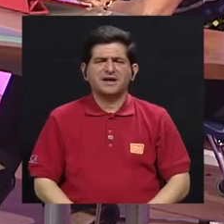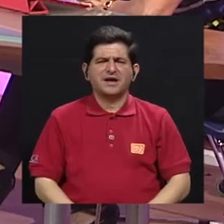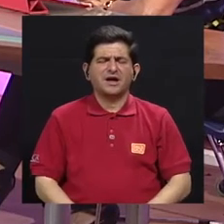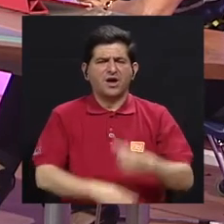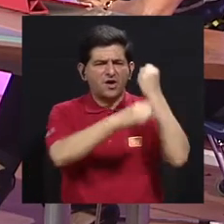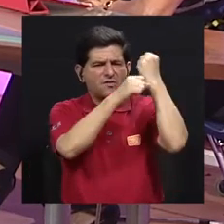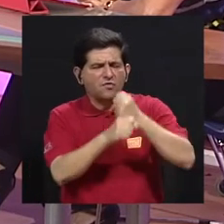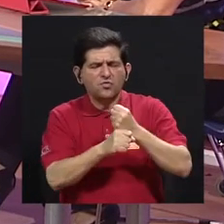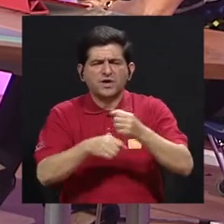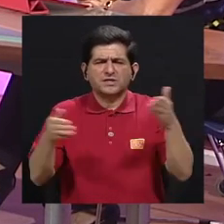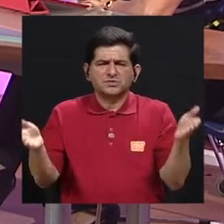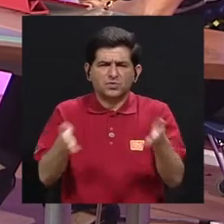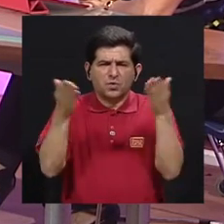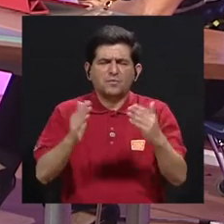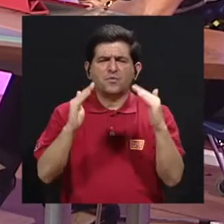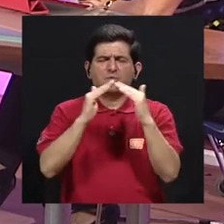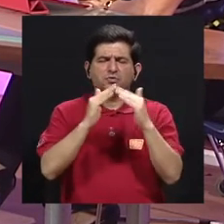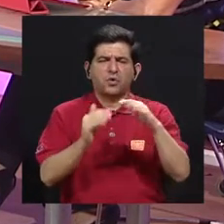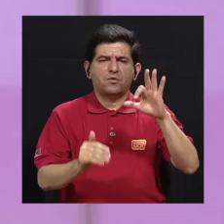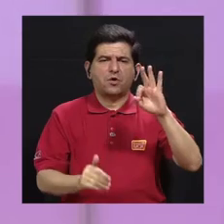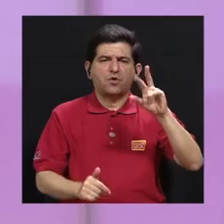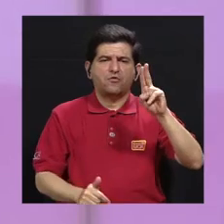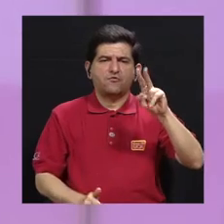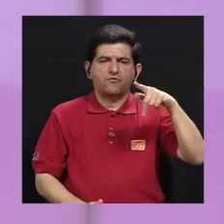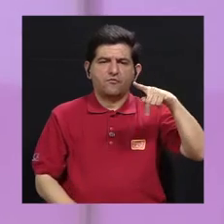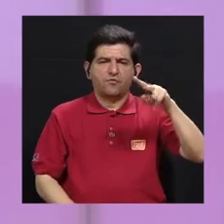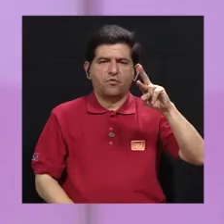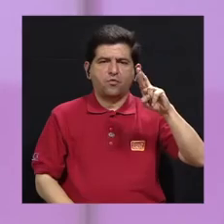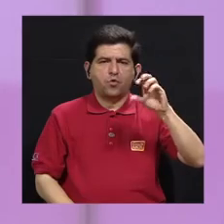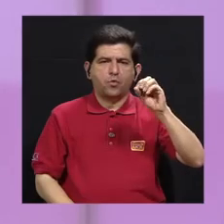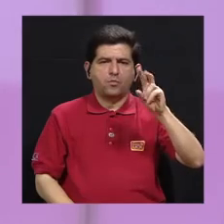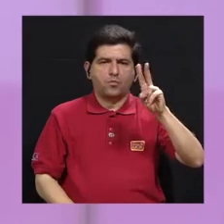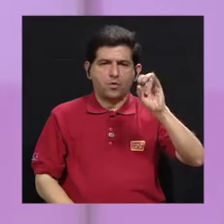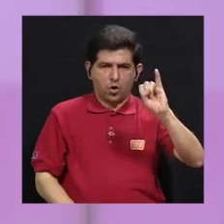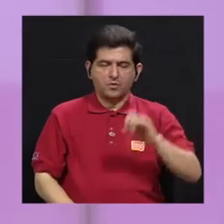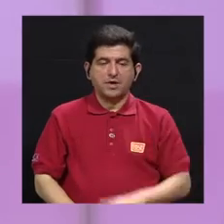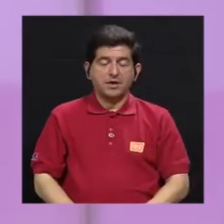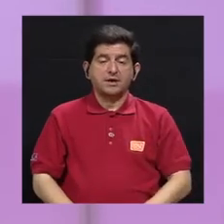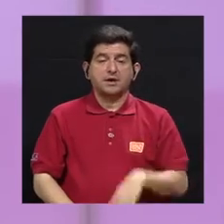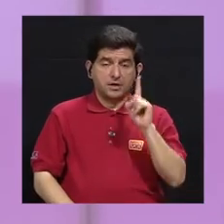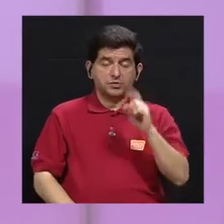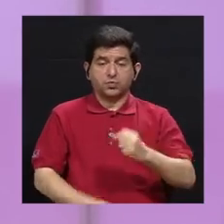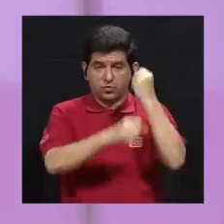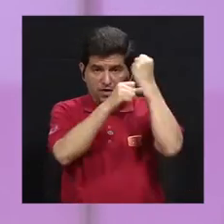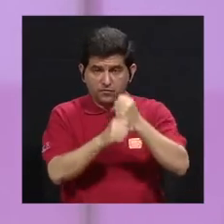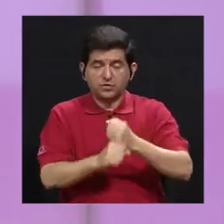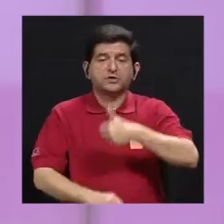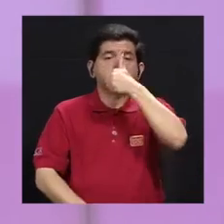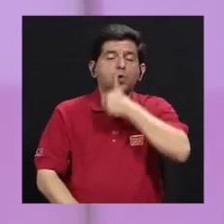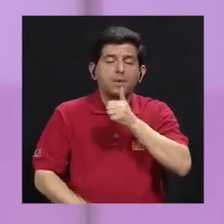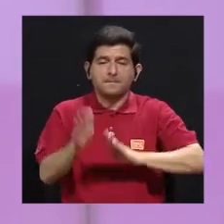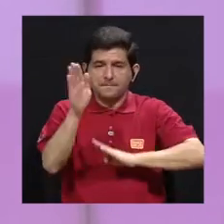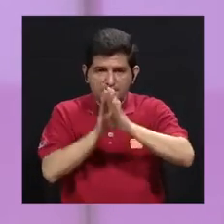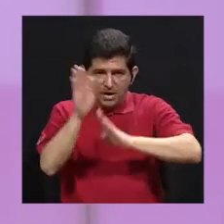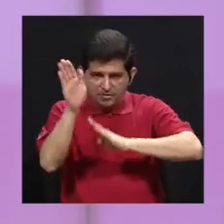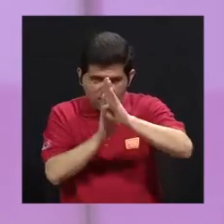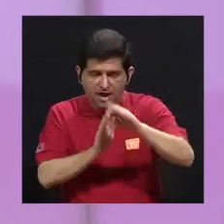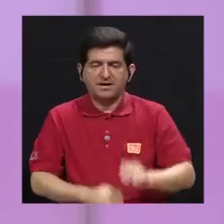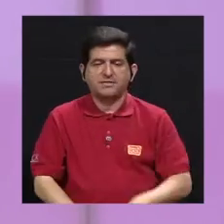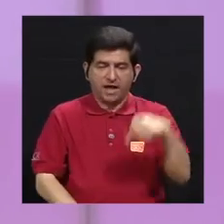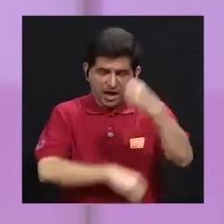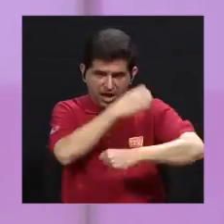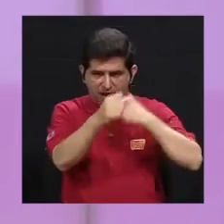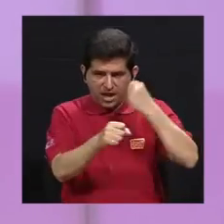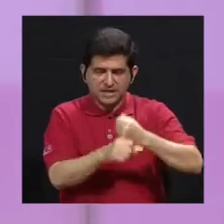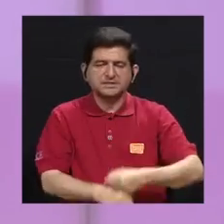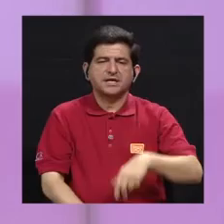promotora de vivienda fuprovi fuprovi es una fundación privada de desarrollo tenemos